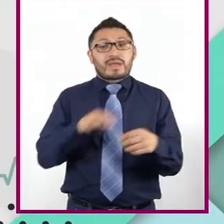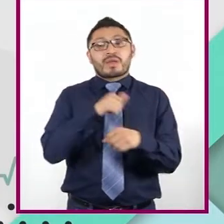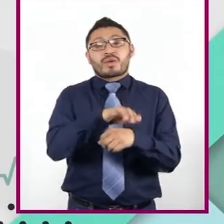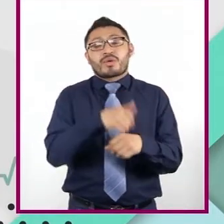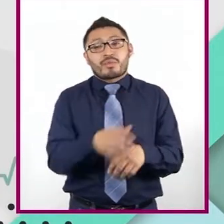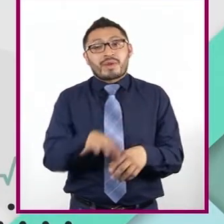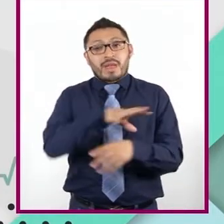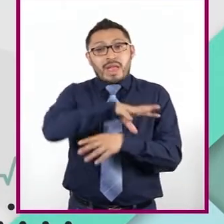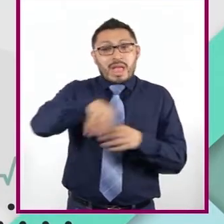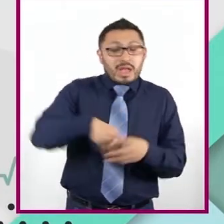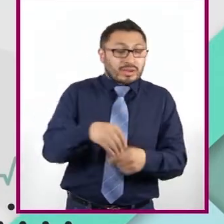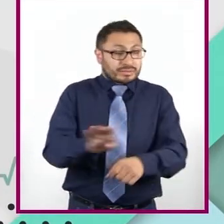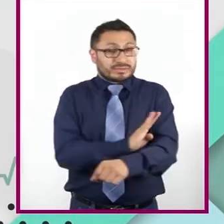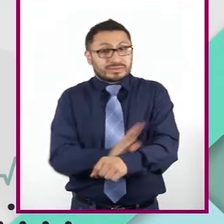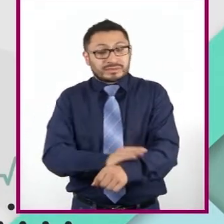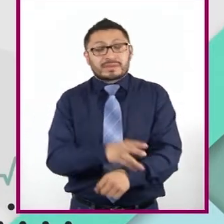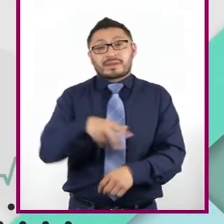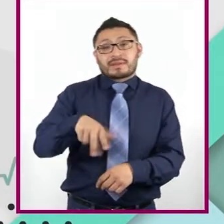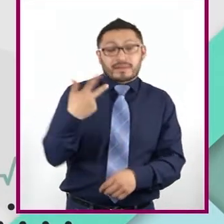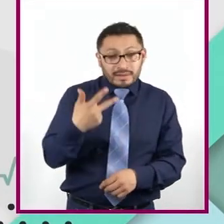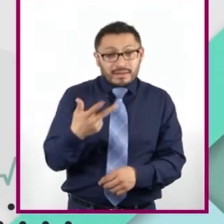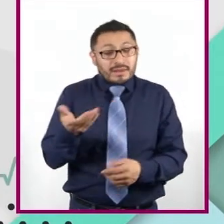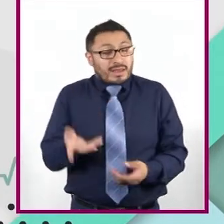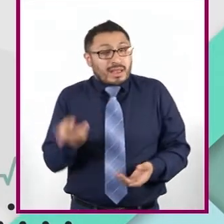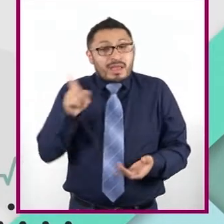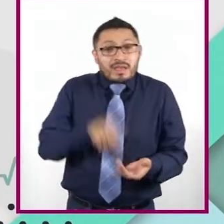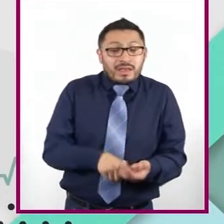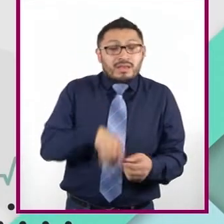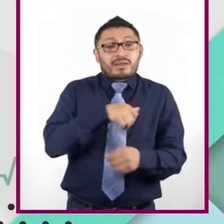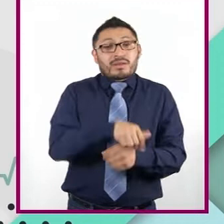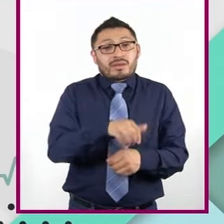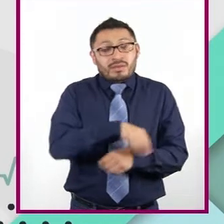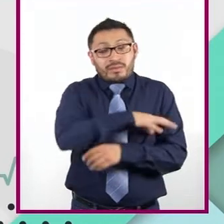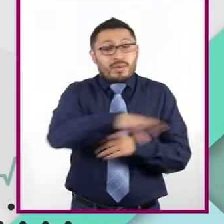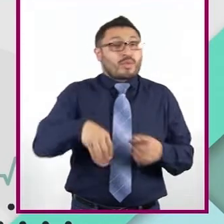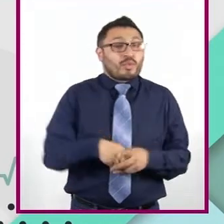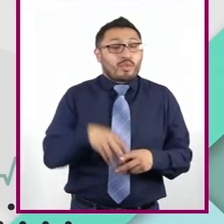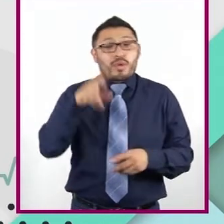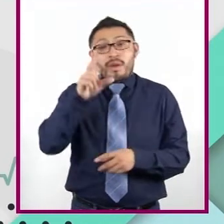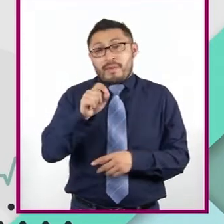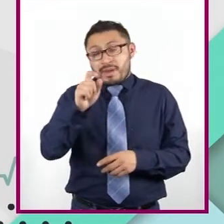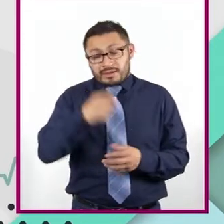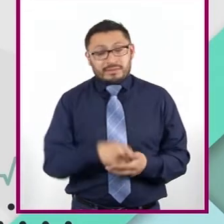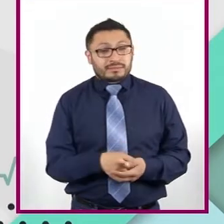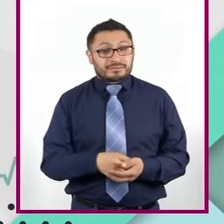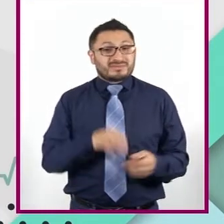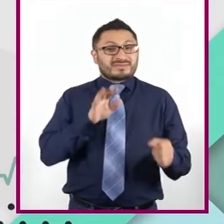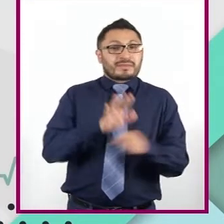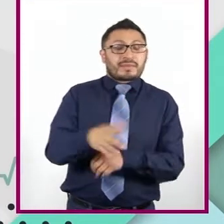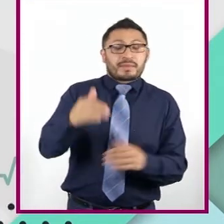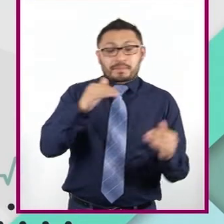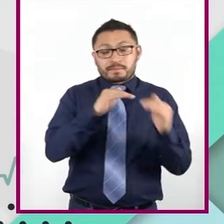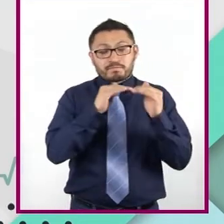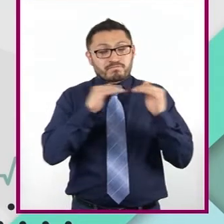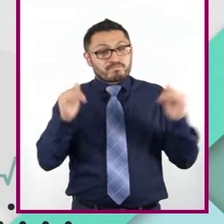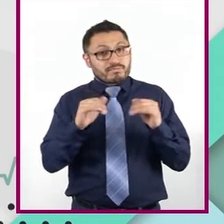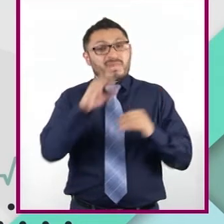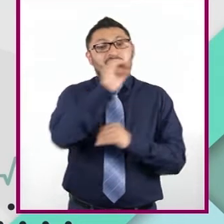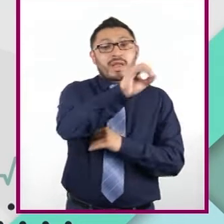de eventos favorables, 13, entre el número de eventos totales, 20, lo que es equivalente